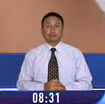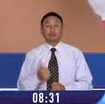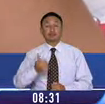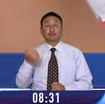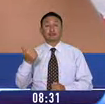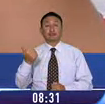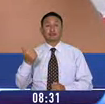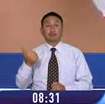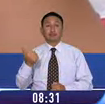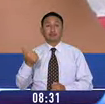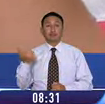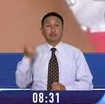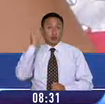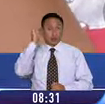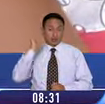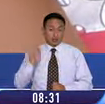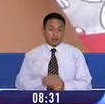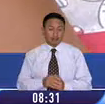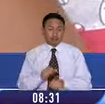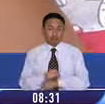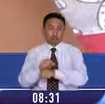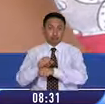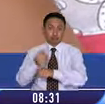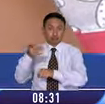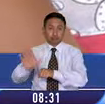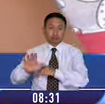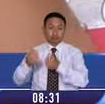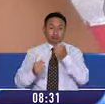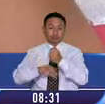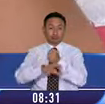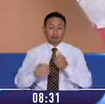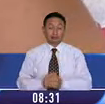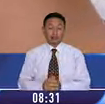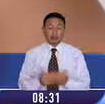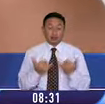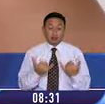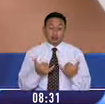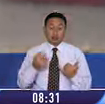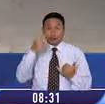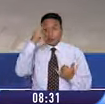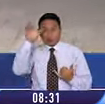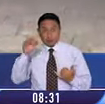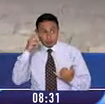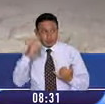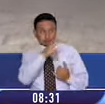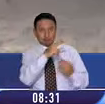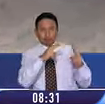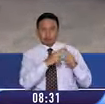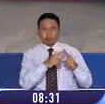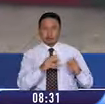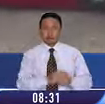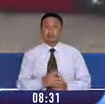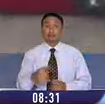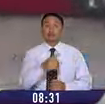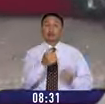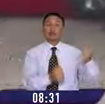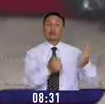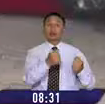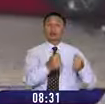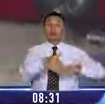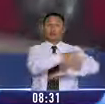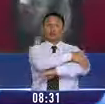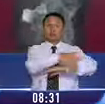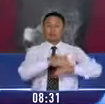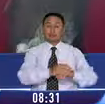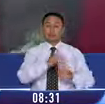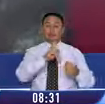ella la llevaron y ahí los agarraron porque ella los reconoció. Al vehículo en el que andaban, en la esquina de las